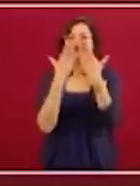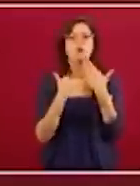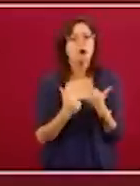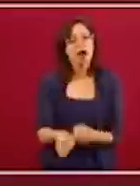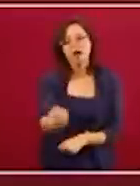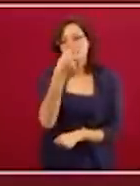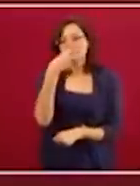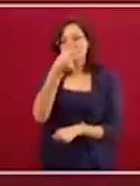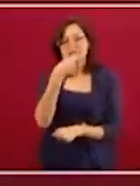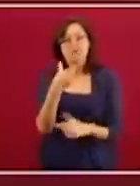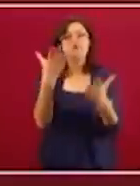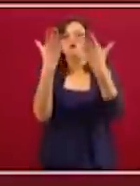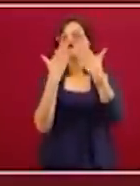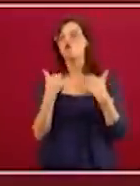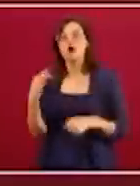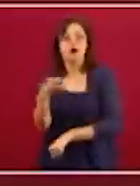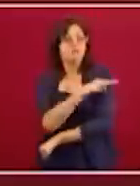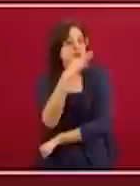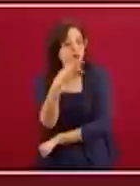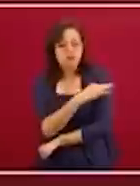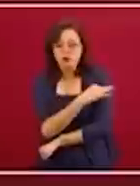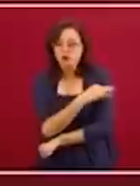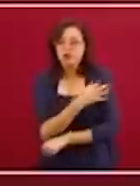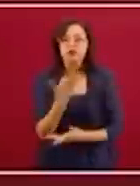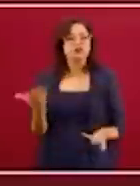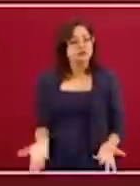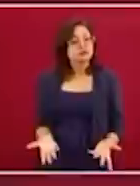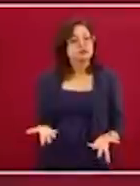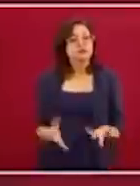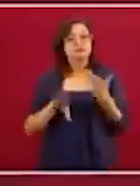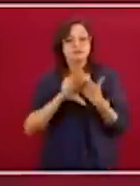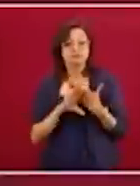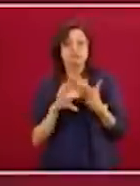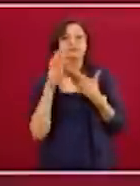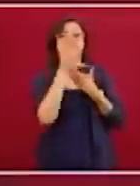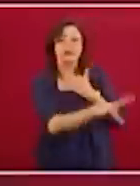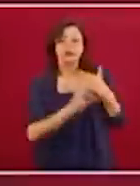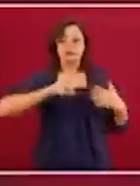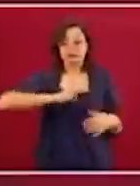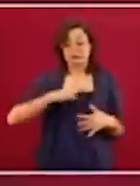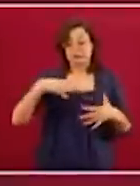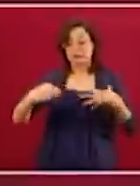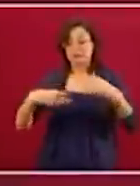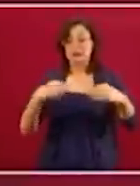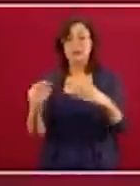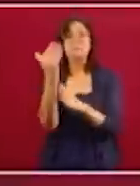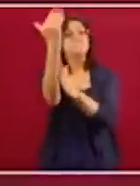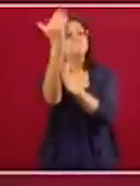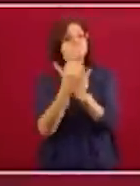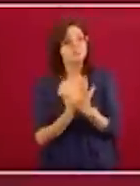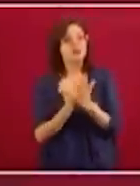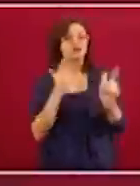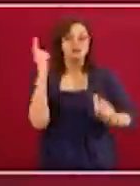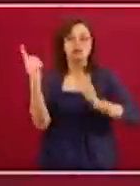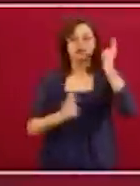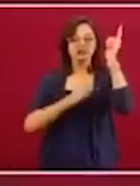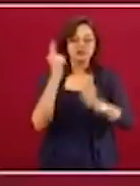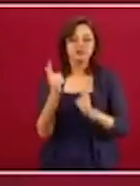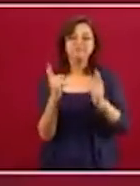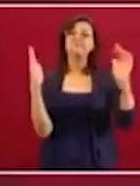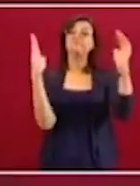no existe una vacuna y la única manera de disminuir la intensidad de la transmisión es